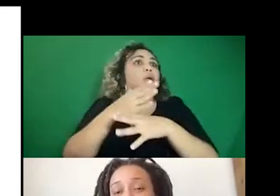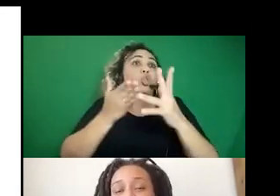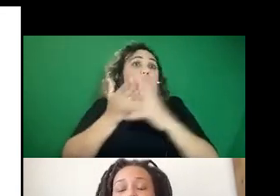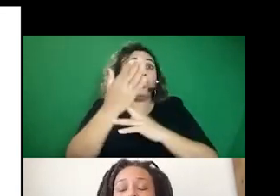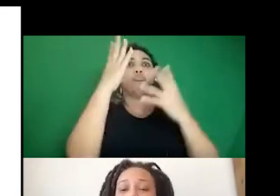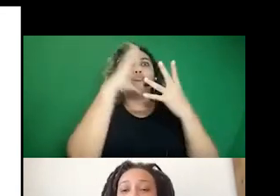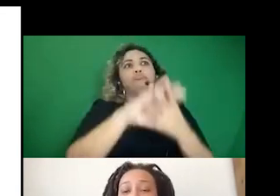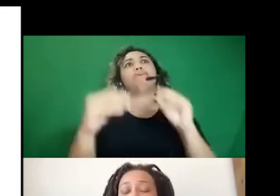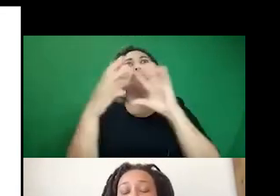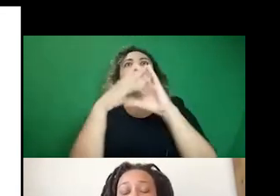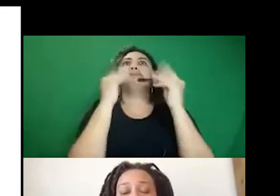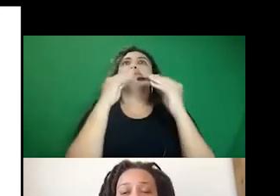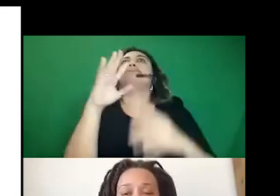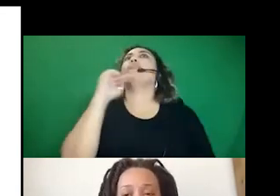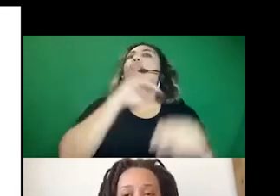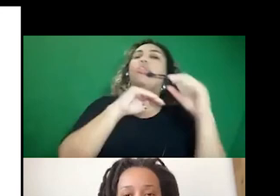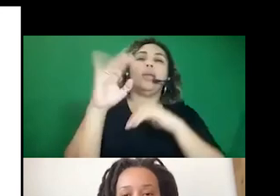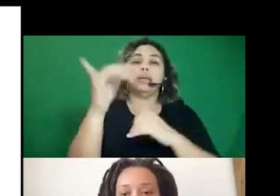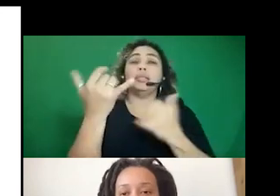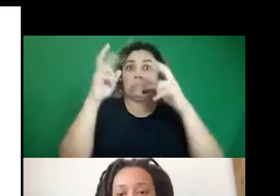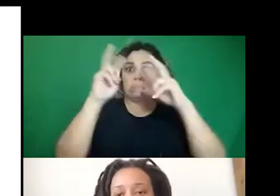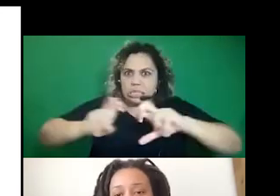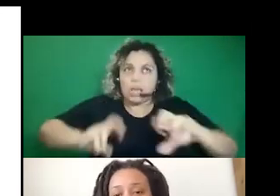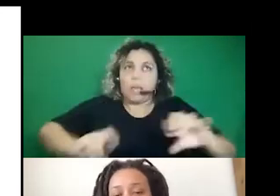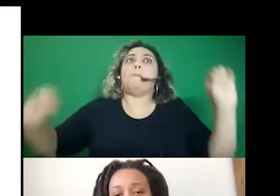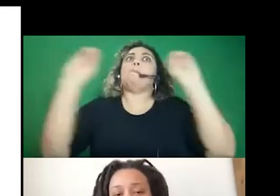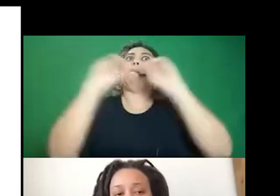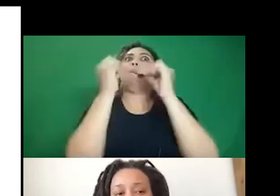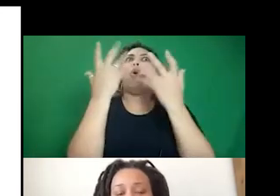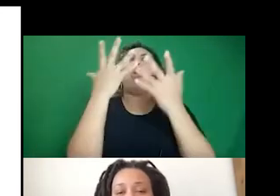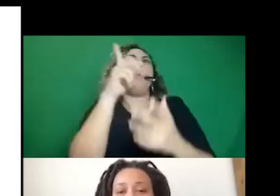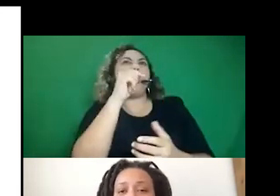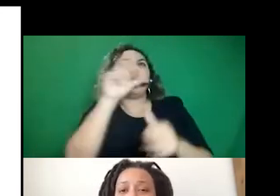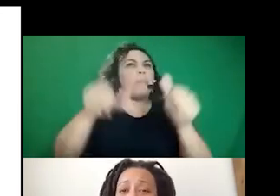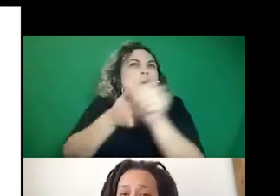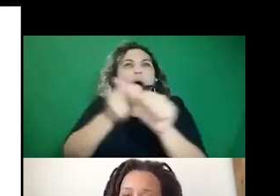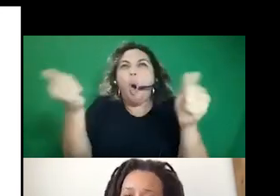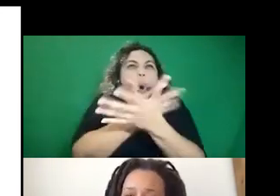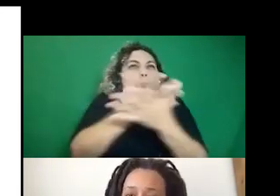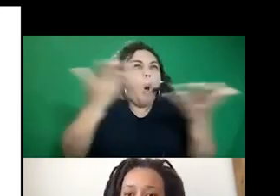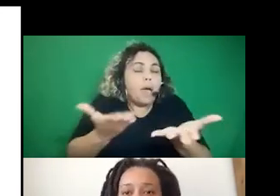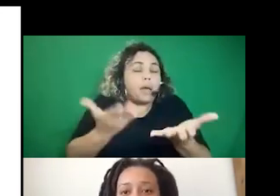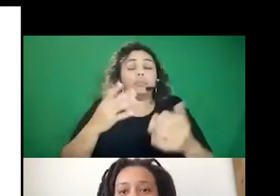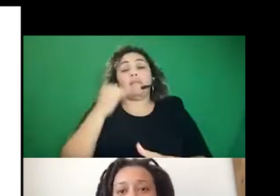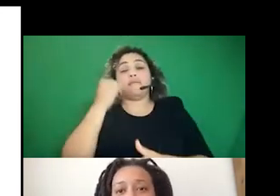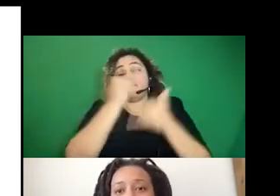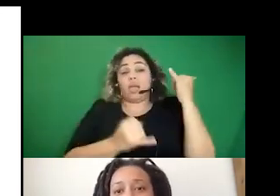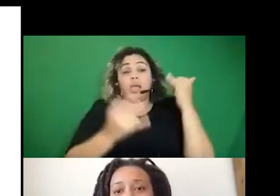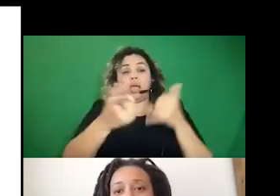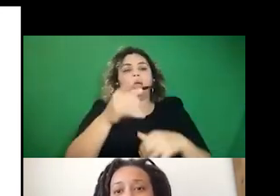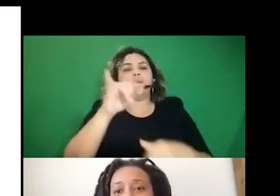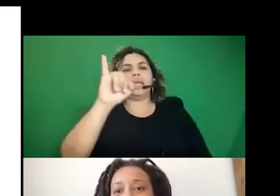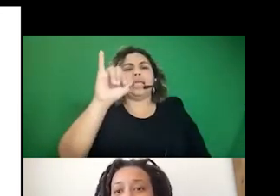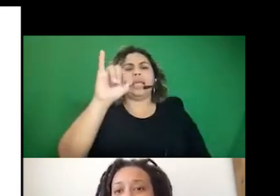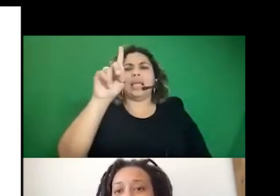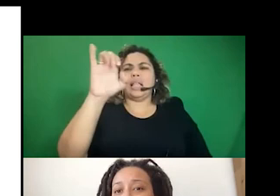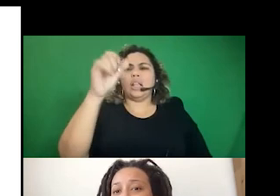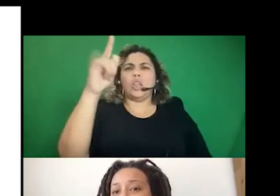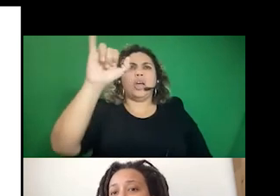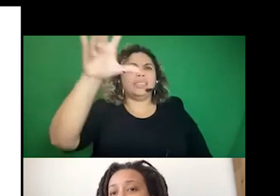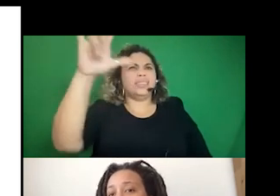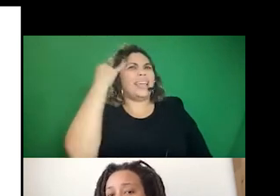compartiendo historias de desinformación entonces hay mucho que a